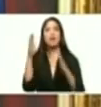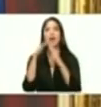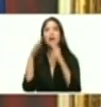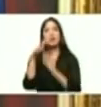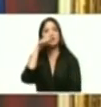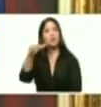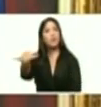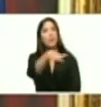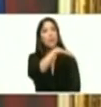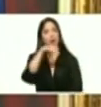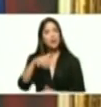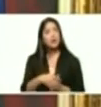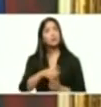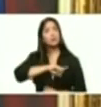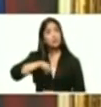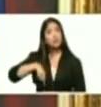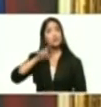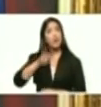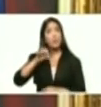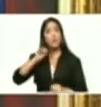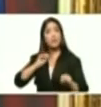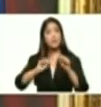y así debemos defenderla.